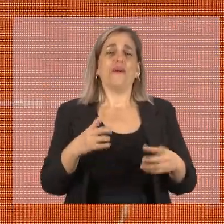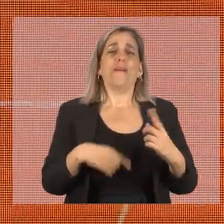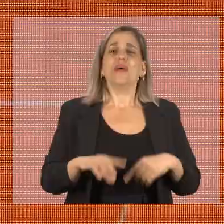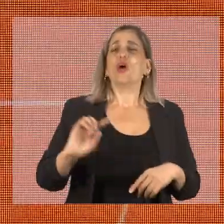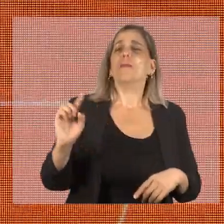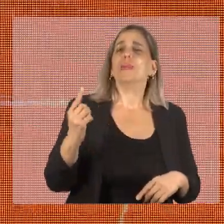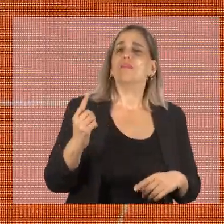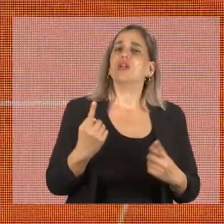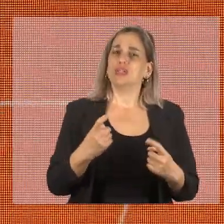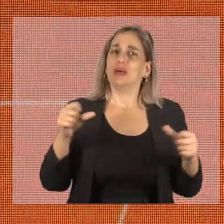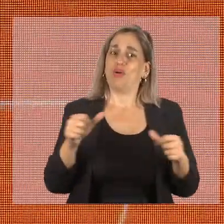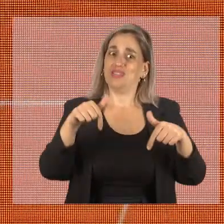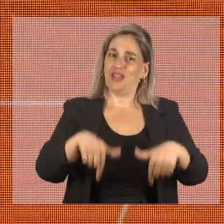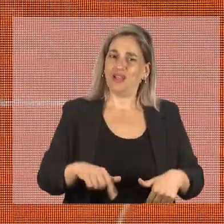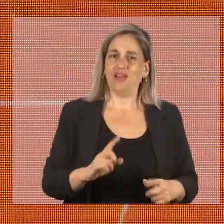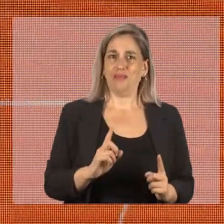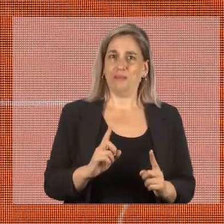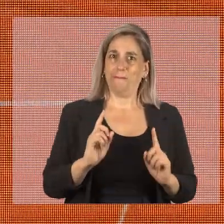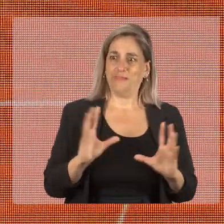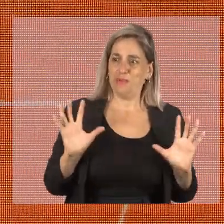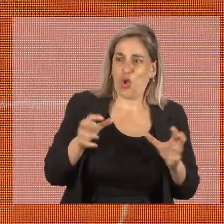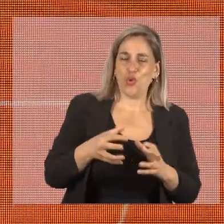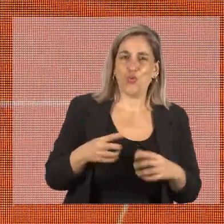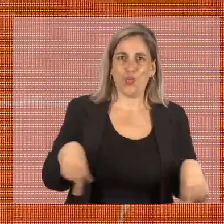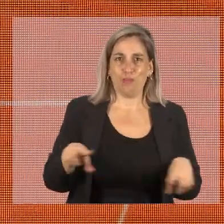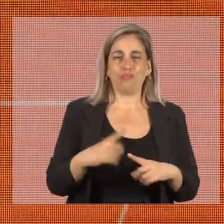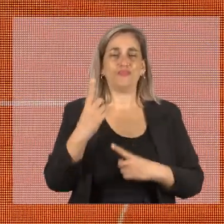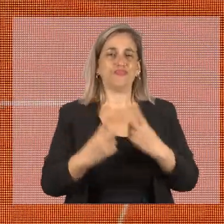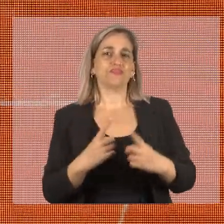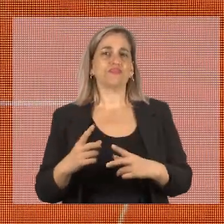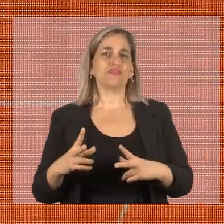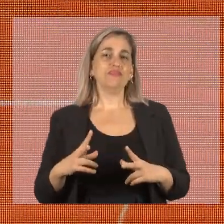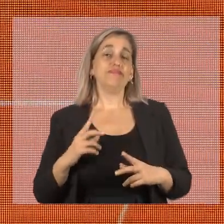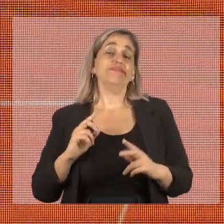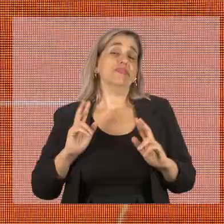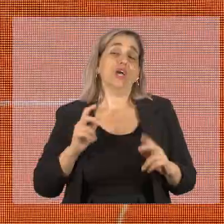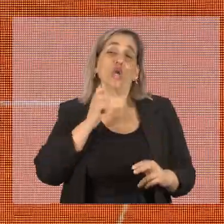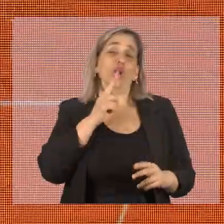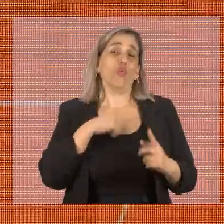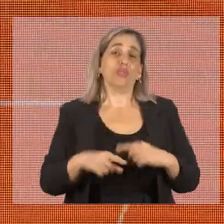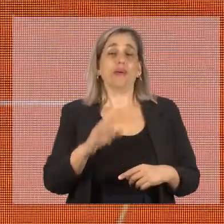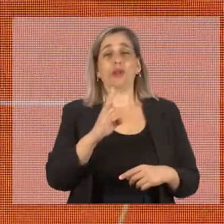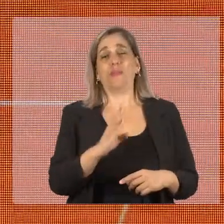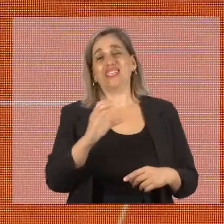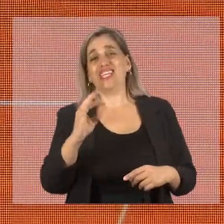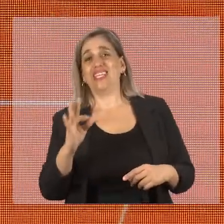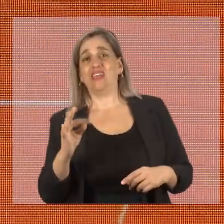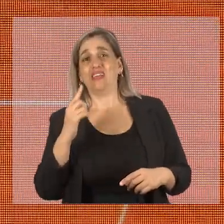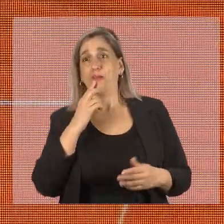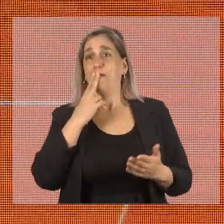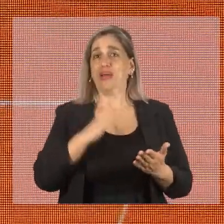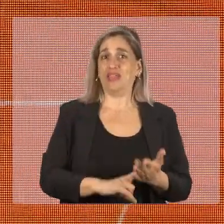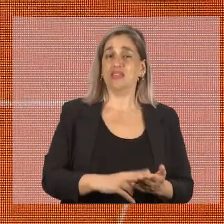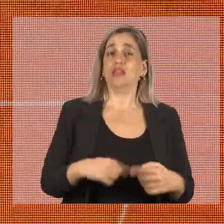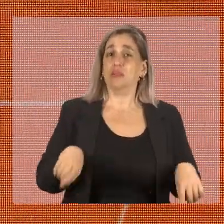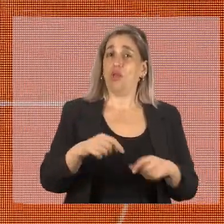que hacer primero deberes acá. Yo sé que quizá a alguno de estos no le caiga bien, pero hay que aprobar el PST, que son